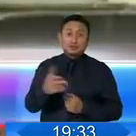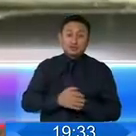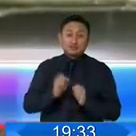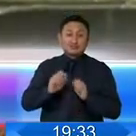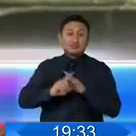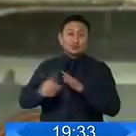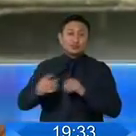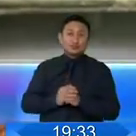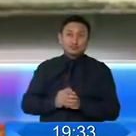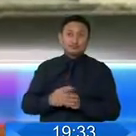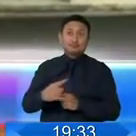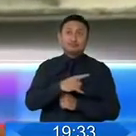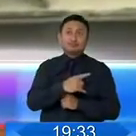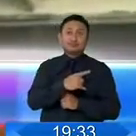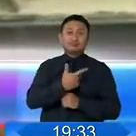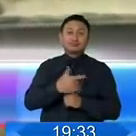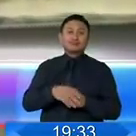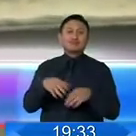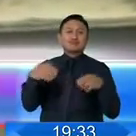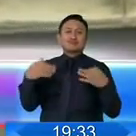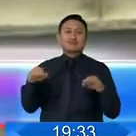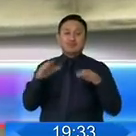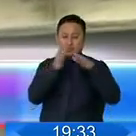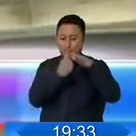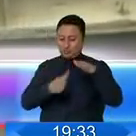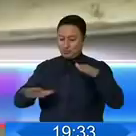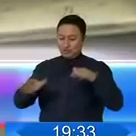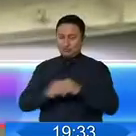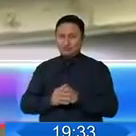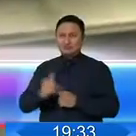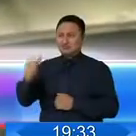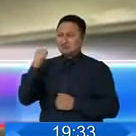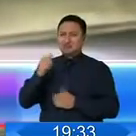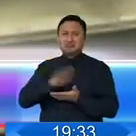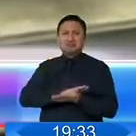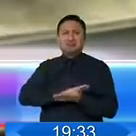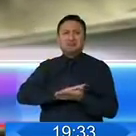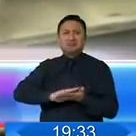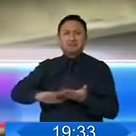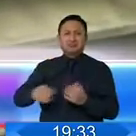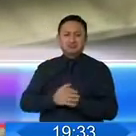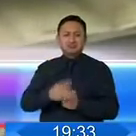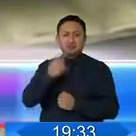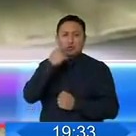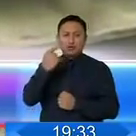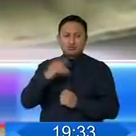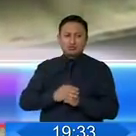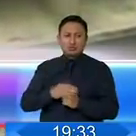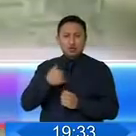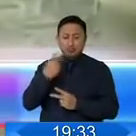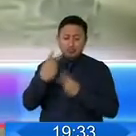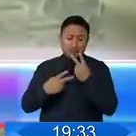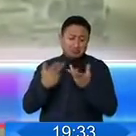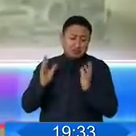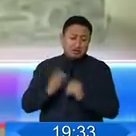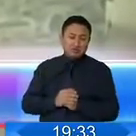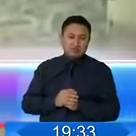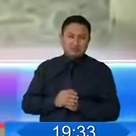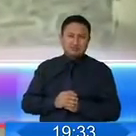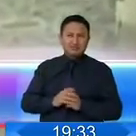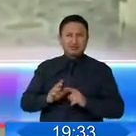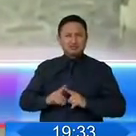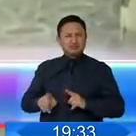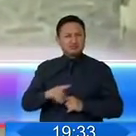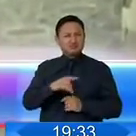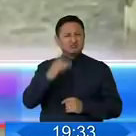fuga. El vehículo de cabina simple con cajón de madera no cargaba nada. El conductor intentó justificar que llegaba de visita, pero algo estaba mal.